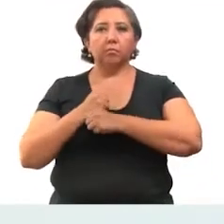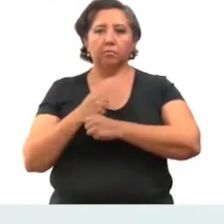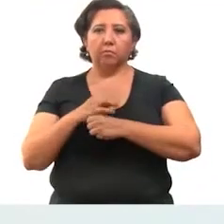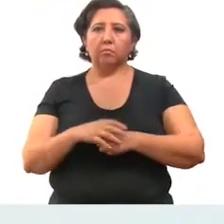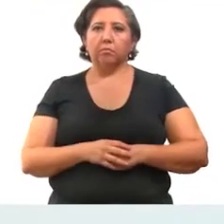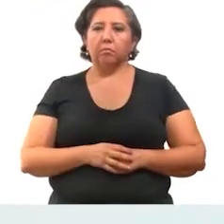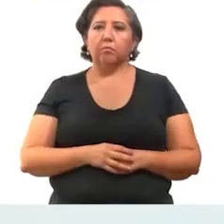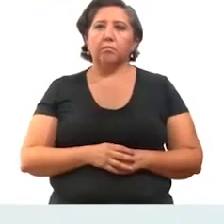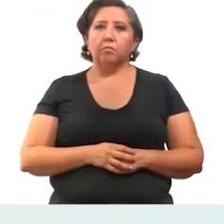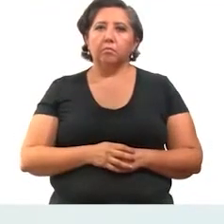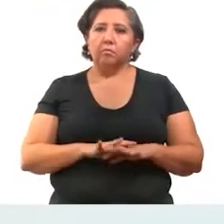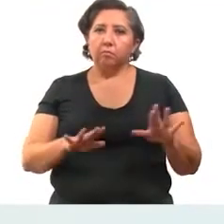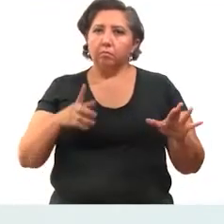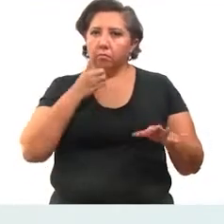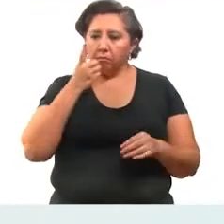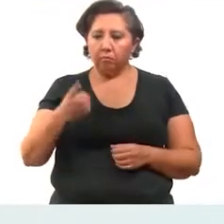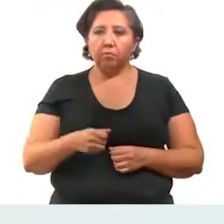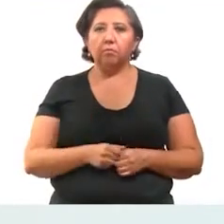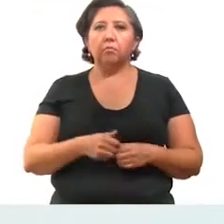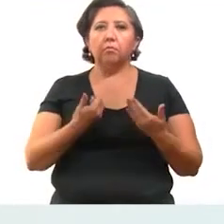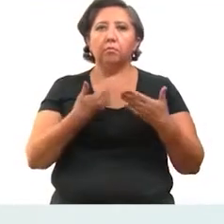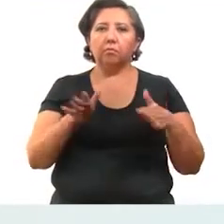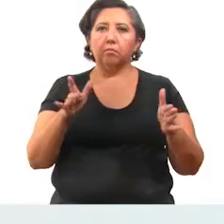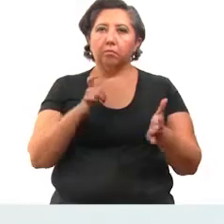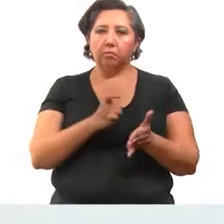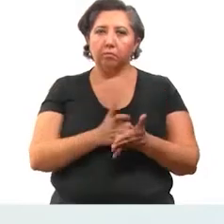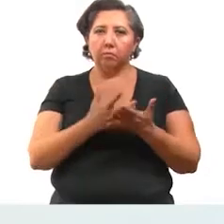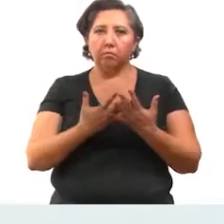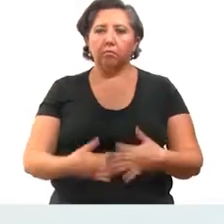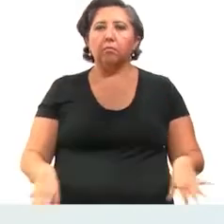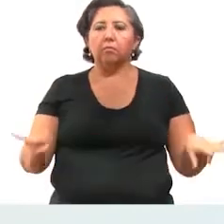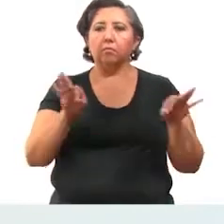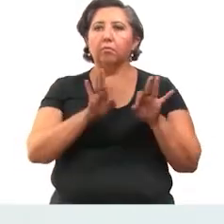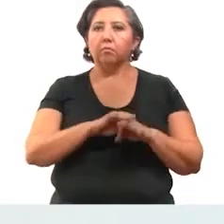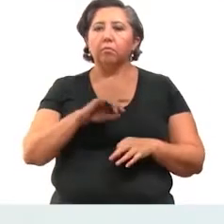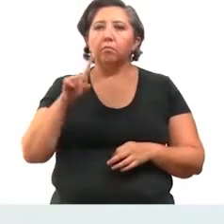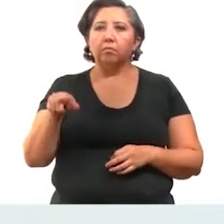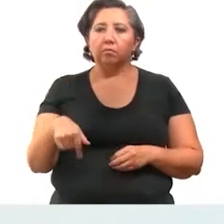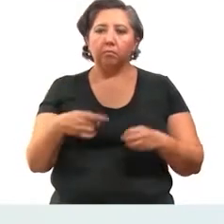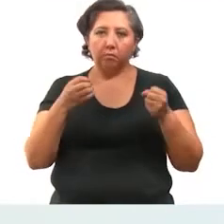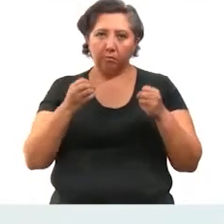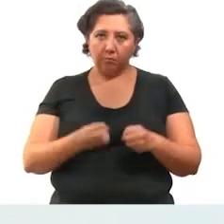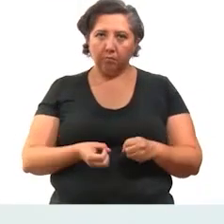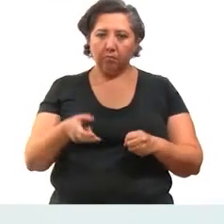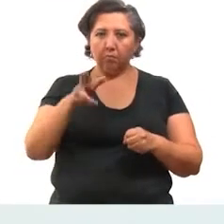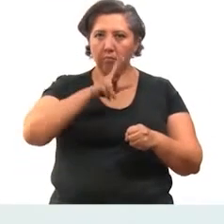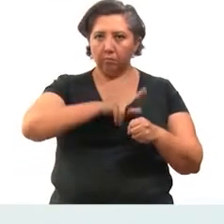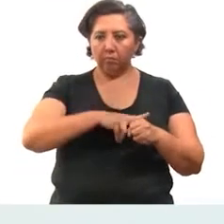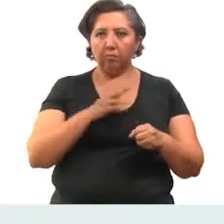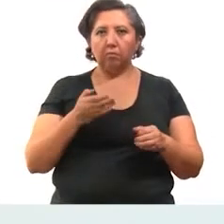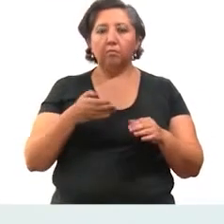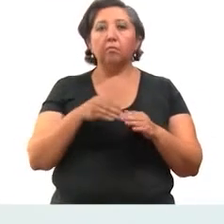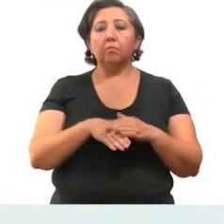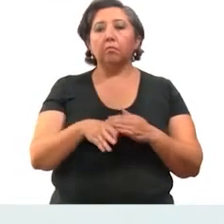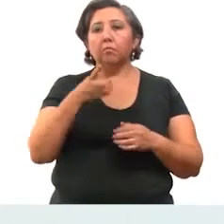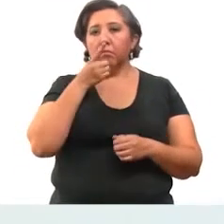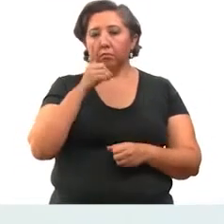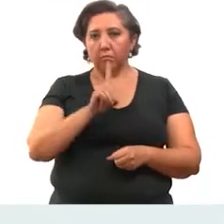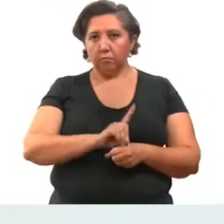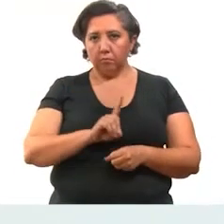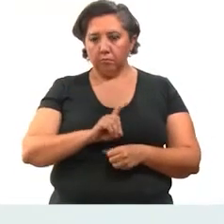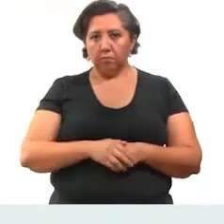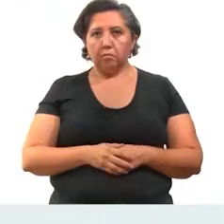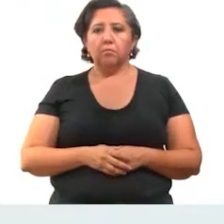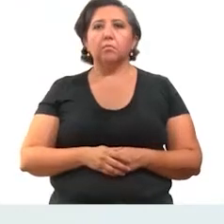las Fuerzas Armadas. Como se ha señalado, en la reapertura económica, los datos más importantes son la ocupación hospitalaria y